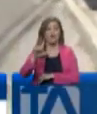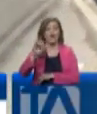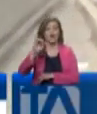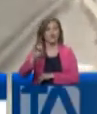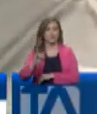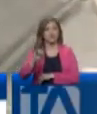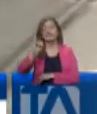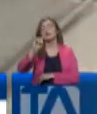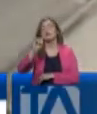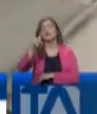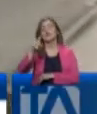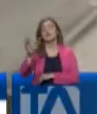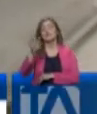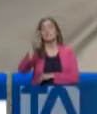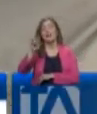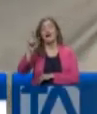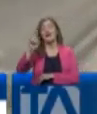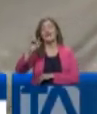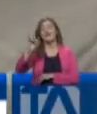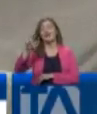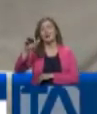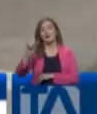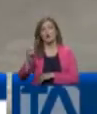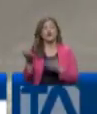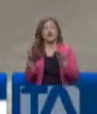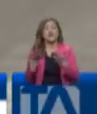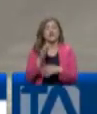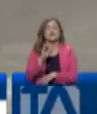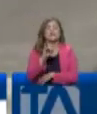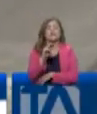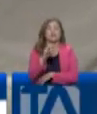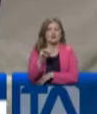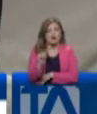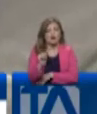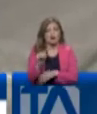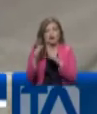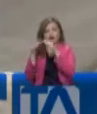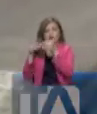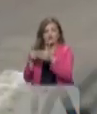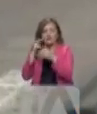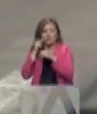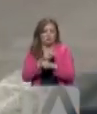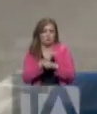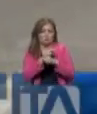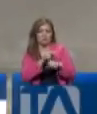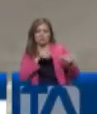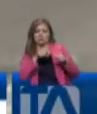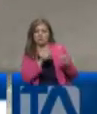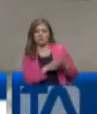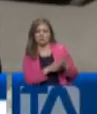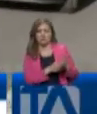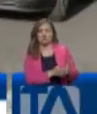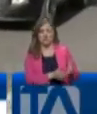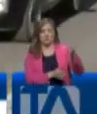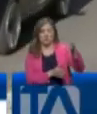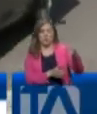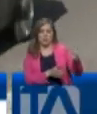en San Isidro del Inca. Los vecinos quieren que se haga una inspección sobre este muro que aparentemente